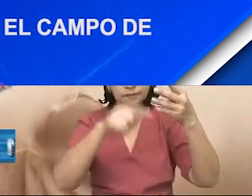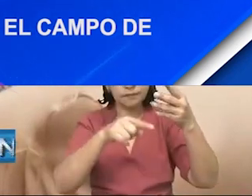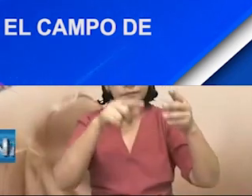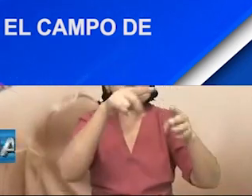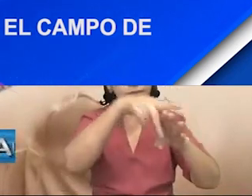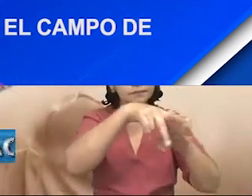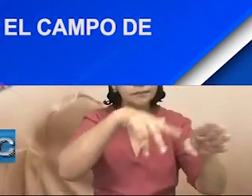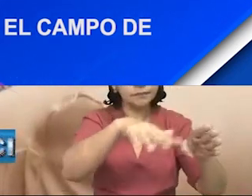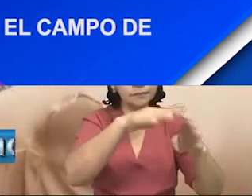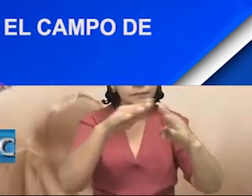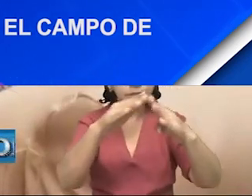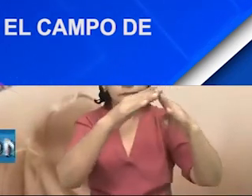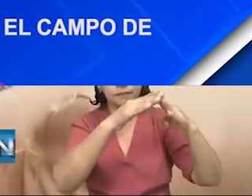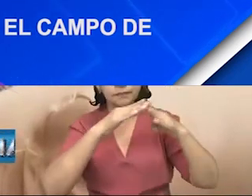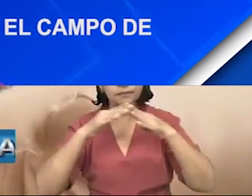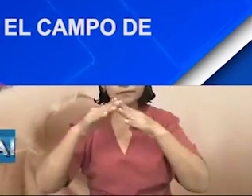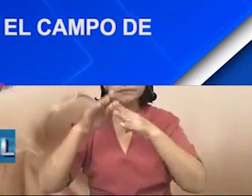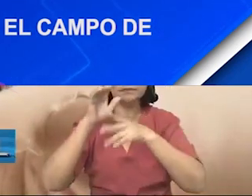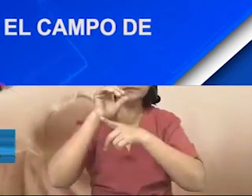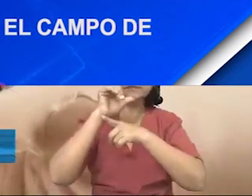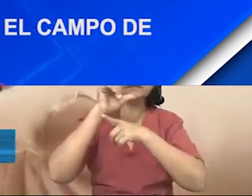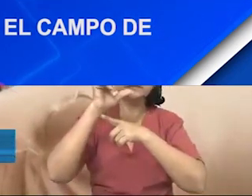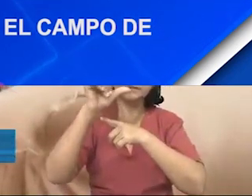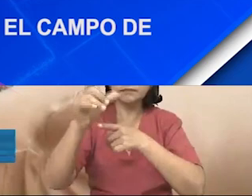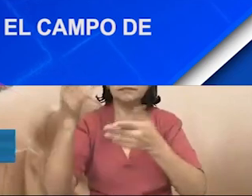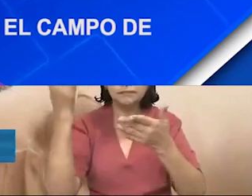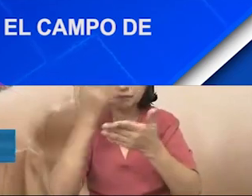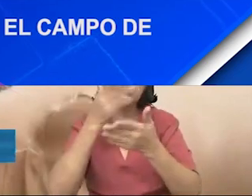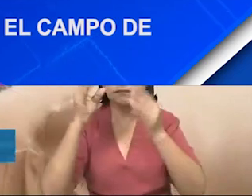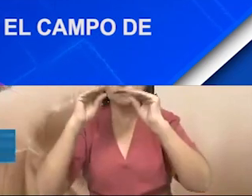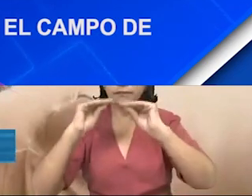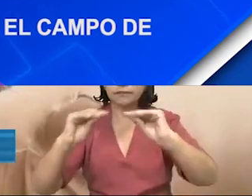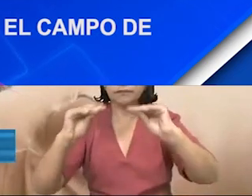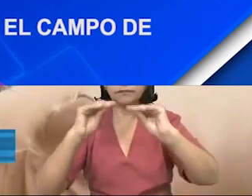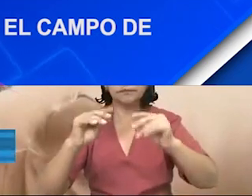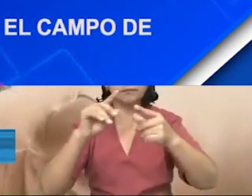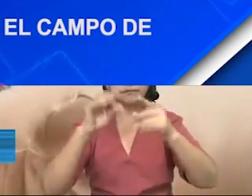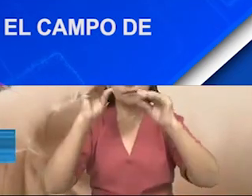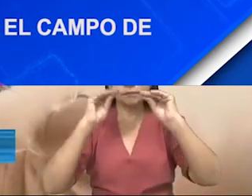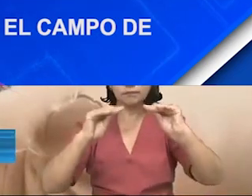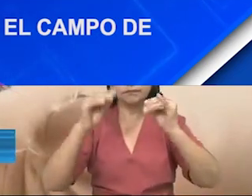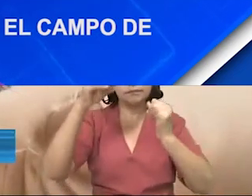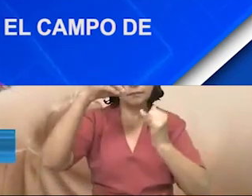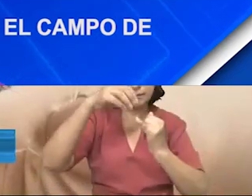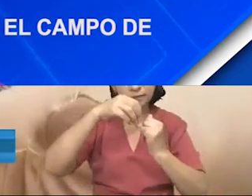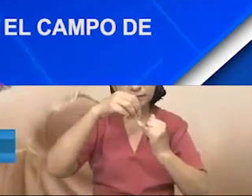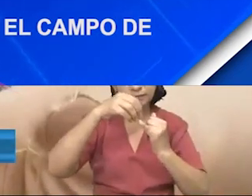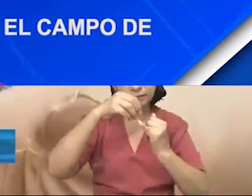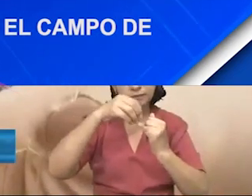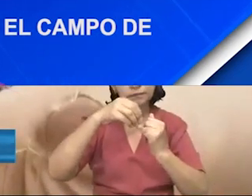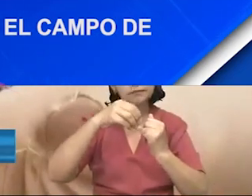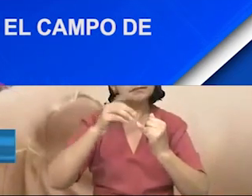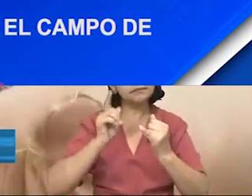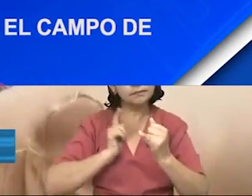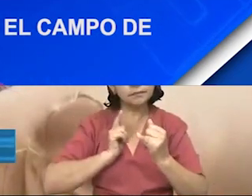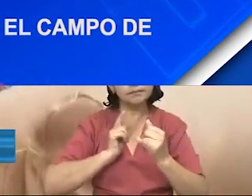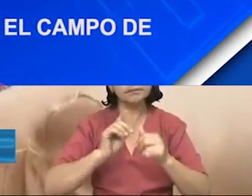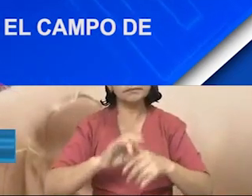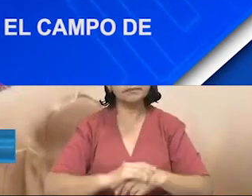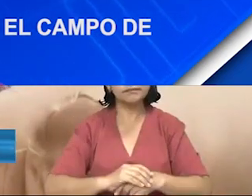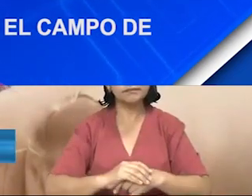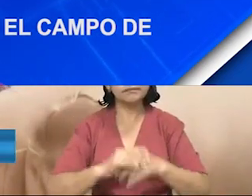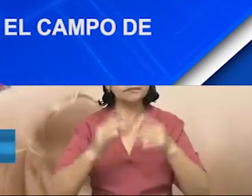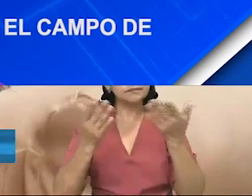en las ciudades, en los territorios más alejados. Tenemos la educación técnica con el INATEC